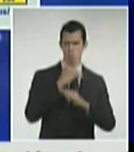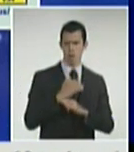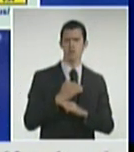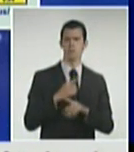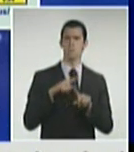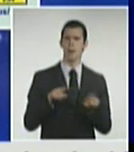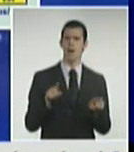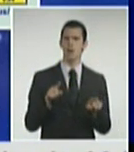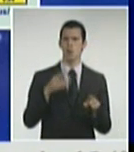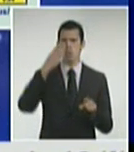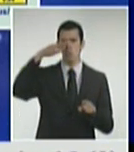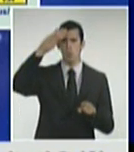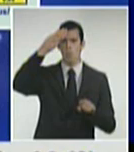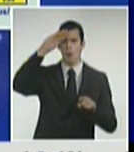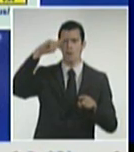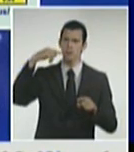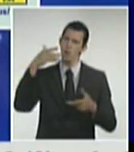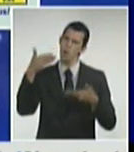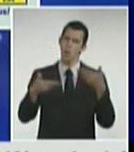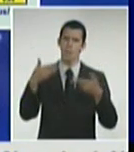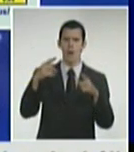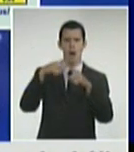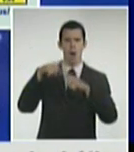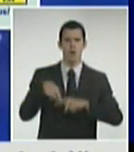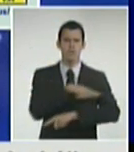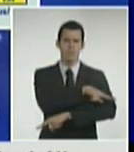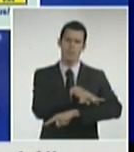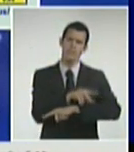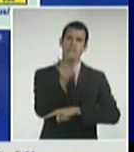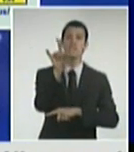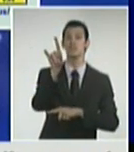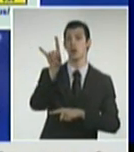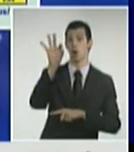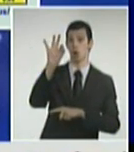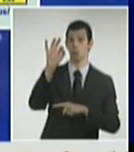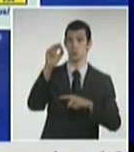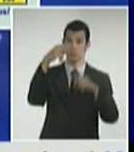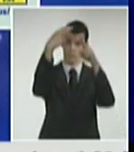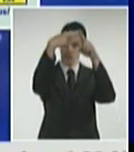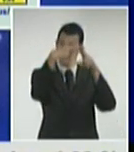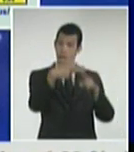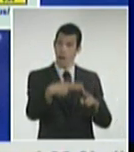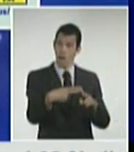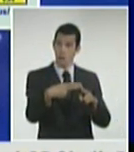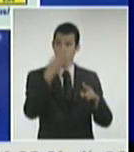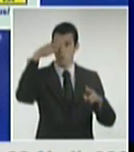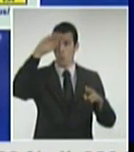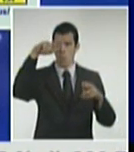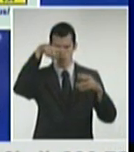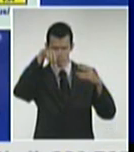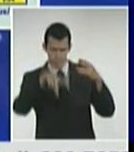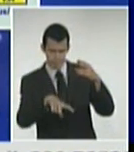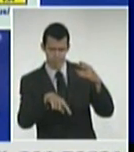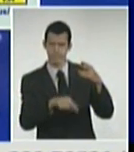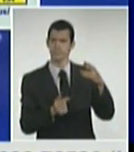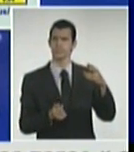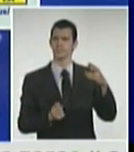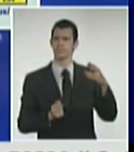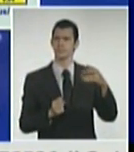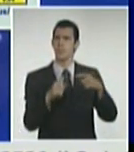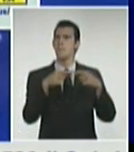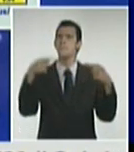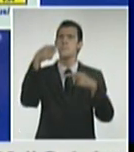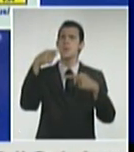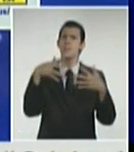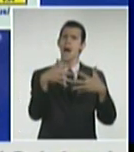inferior de estos 18 países que aparecen aquí, que lo encabeza Estados Unidos,